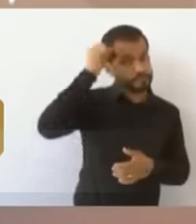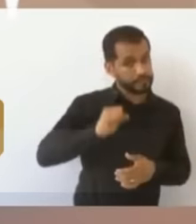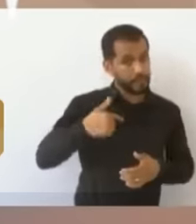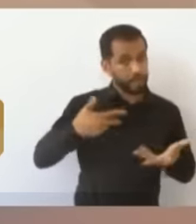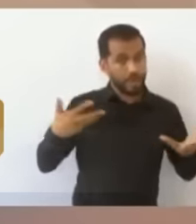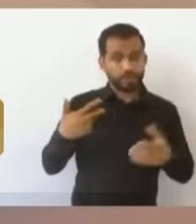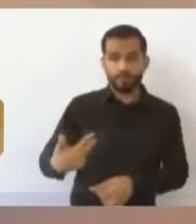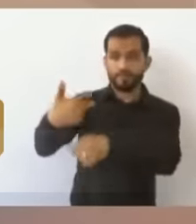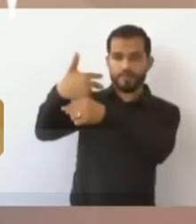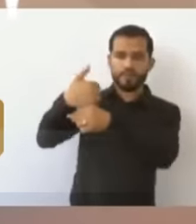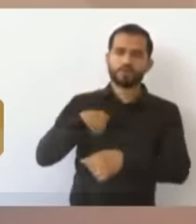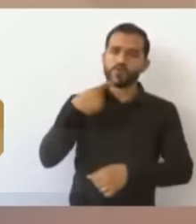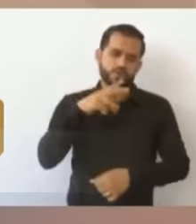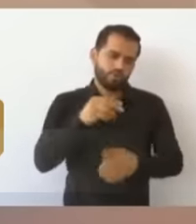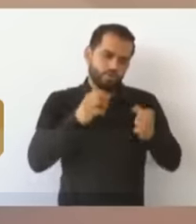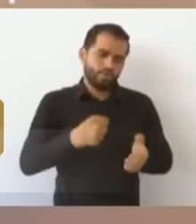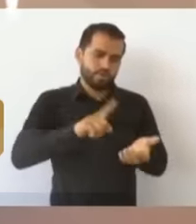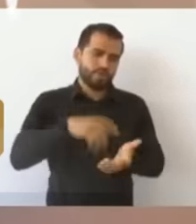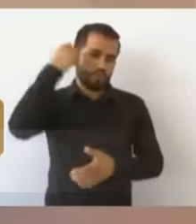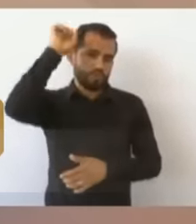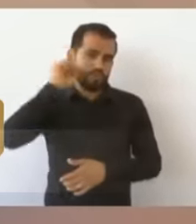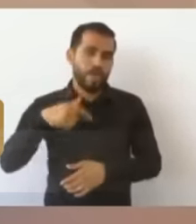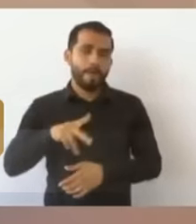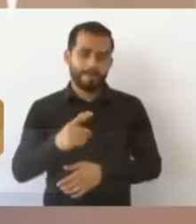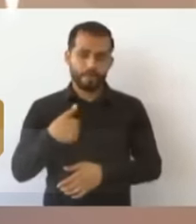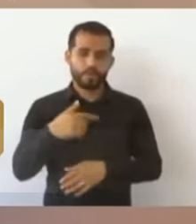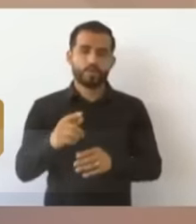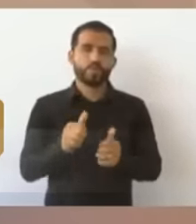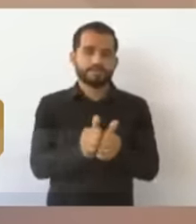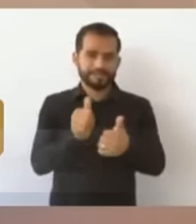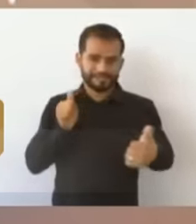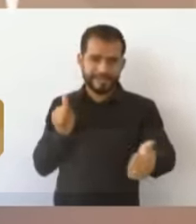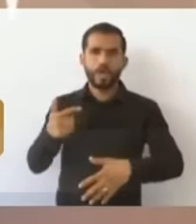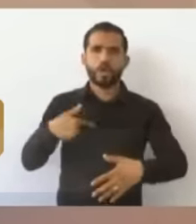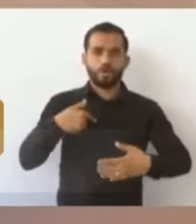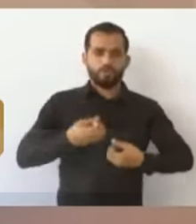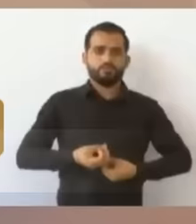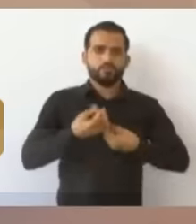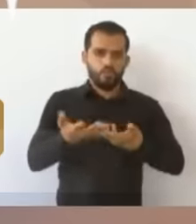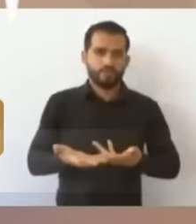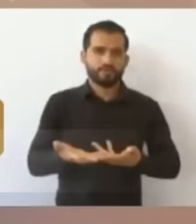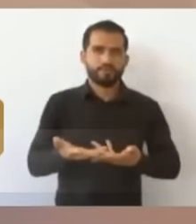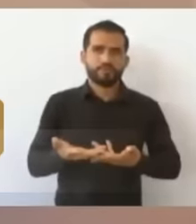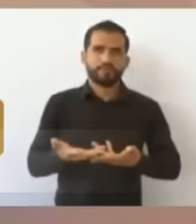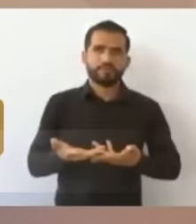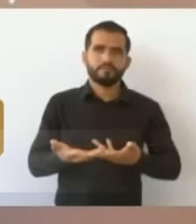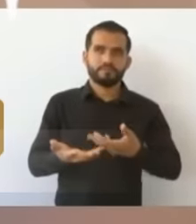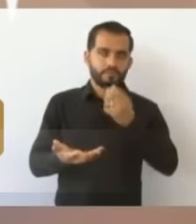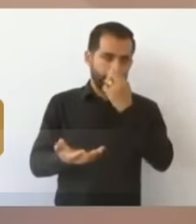donde digo, no estoy en el estado, pero a la distancia quiero expresar mi